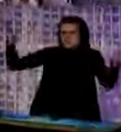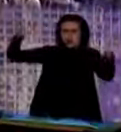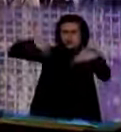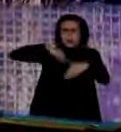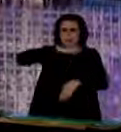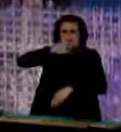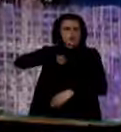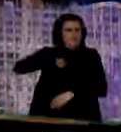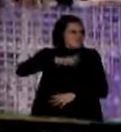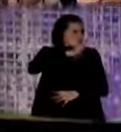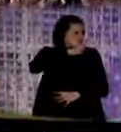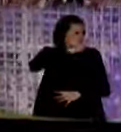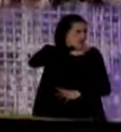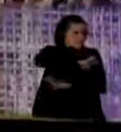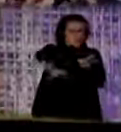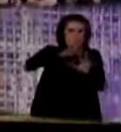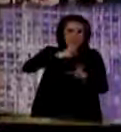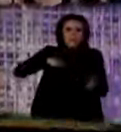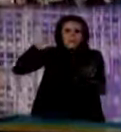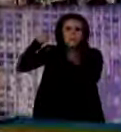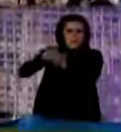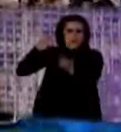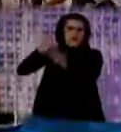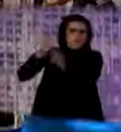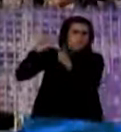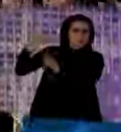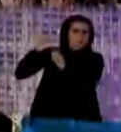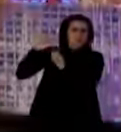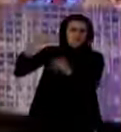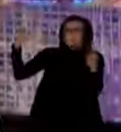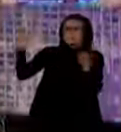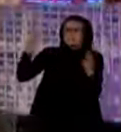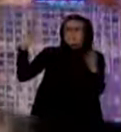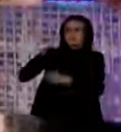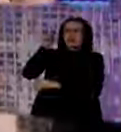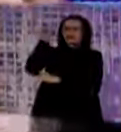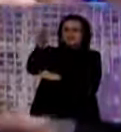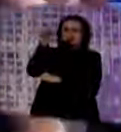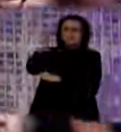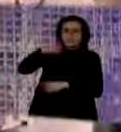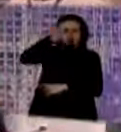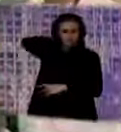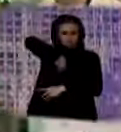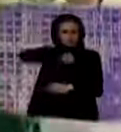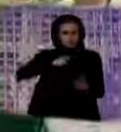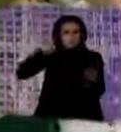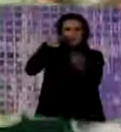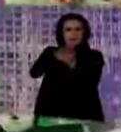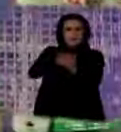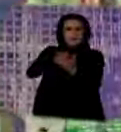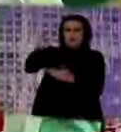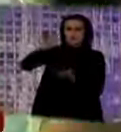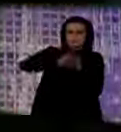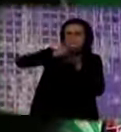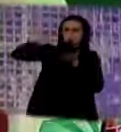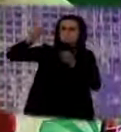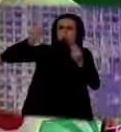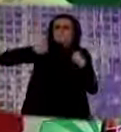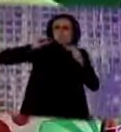estoy muy yo pago impuesto Qué pasa contigo de lo que pagamos de eso vives